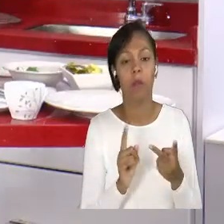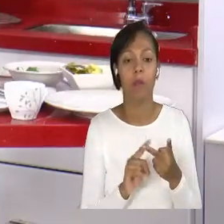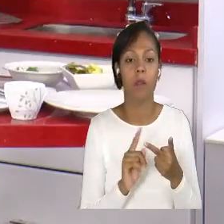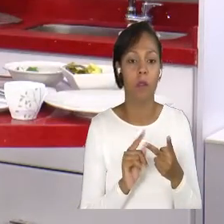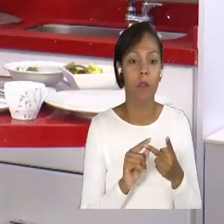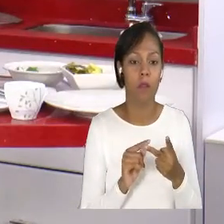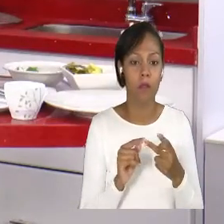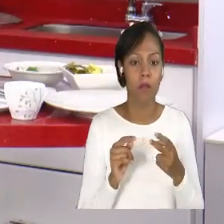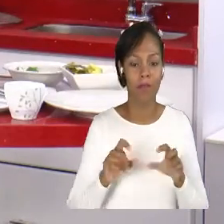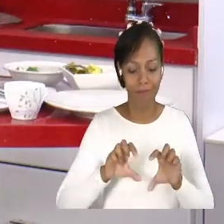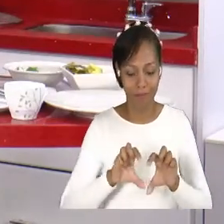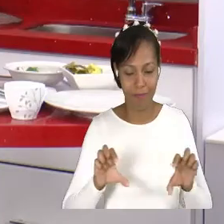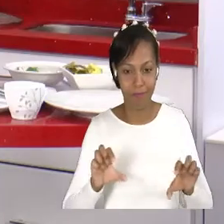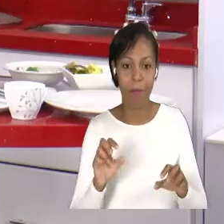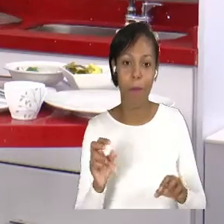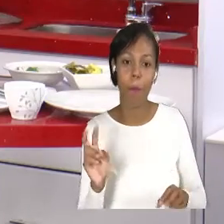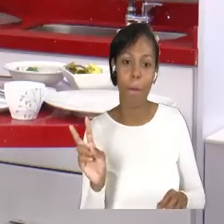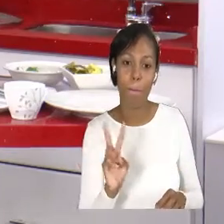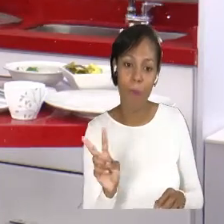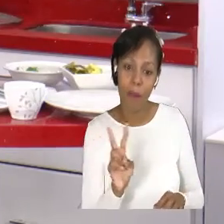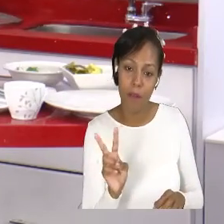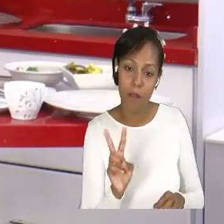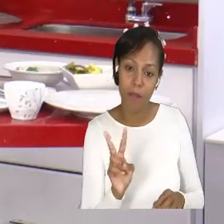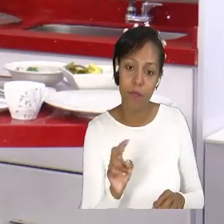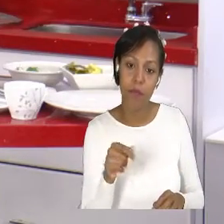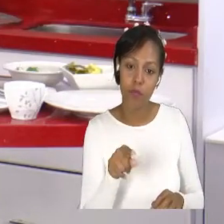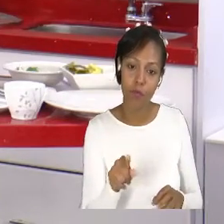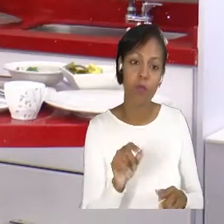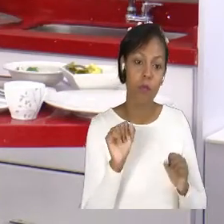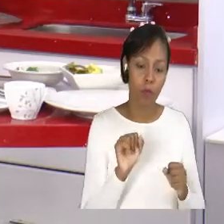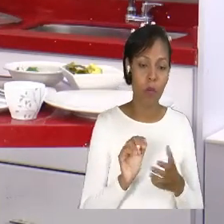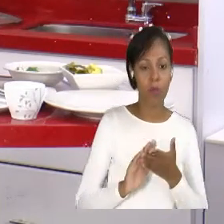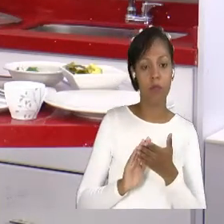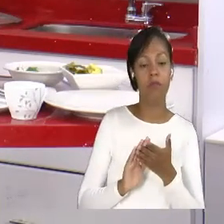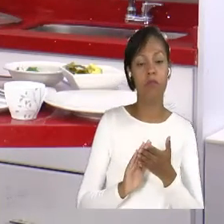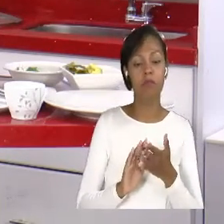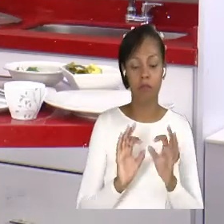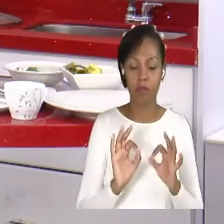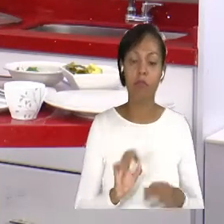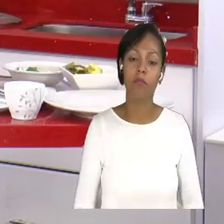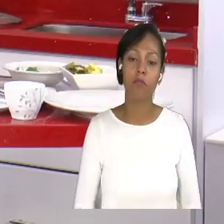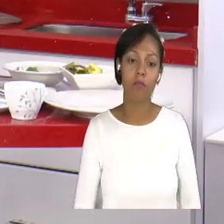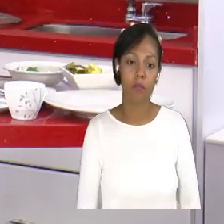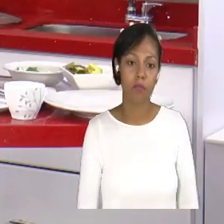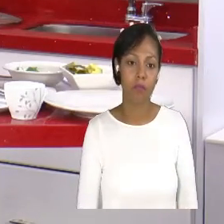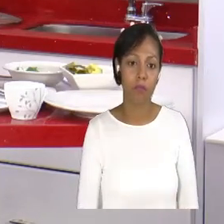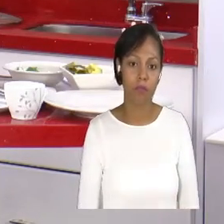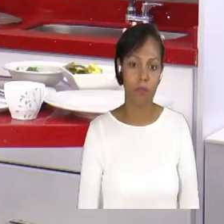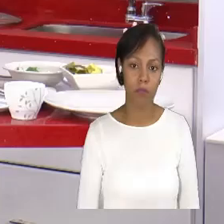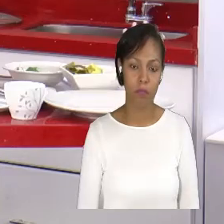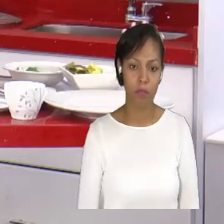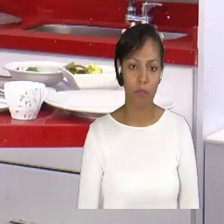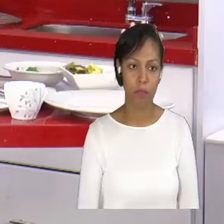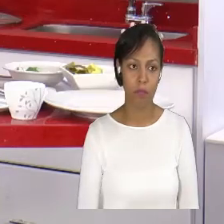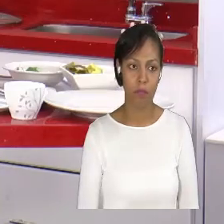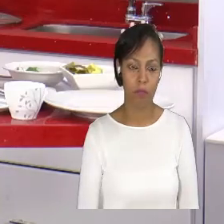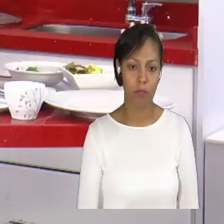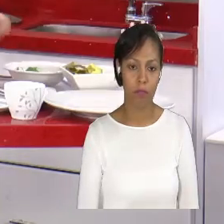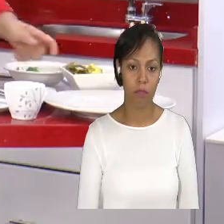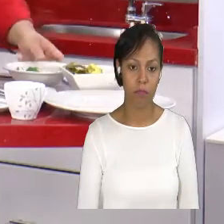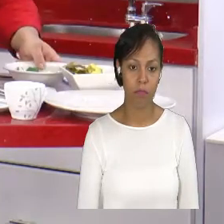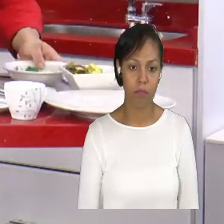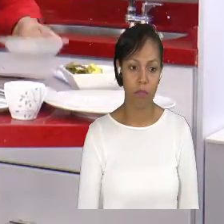como pueden ver, acá está quedando. La idea es mezclar. Si quieres, me colaboras. Dale. Y que no se